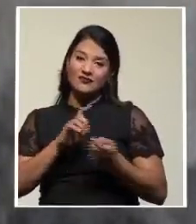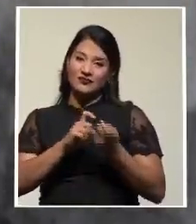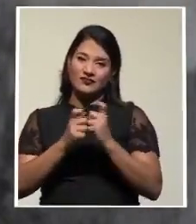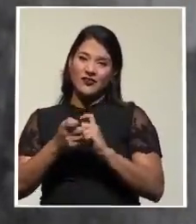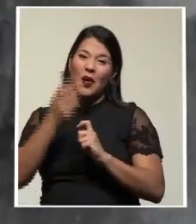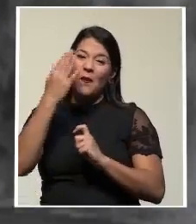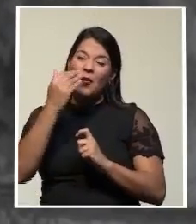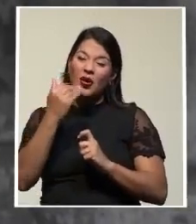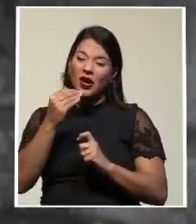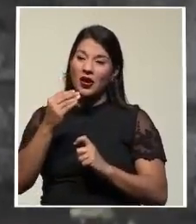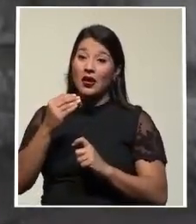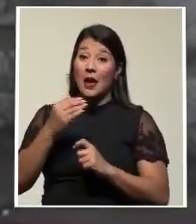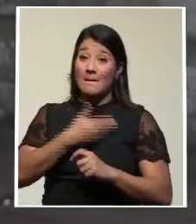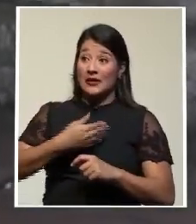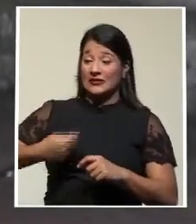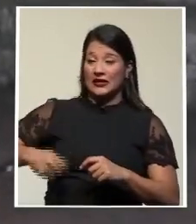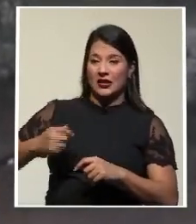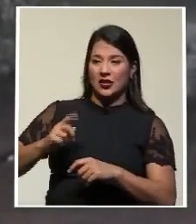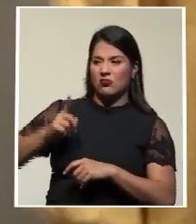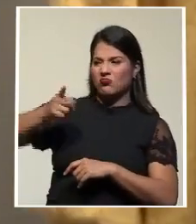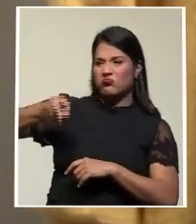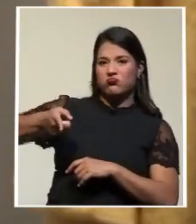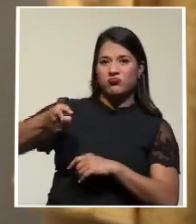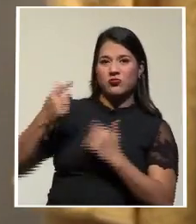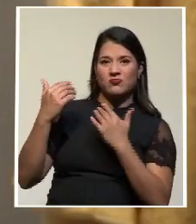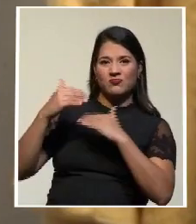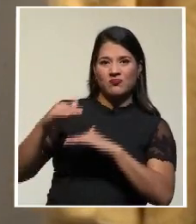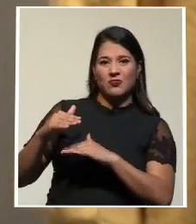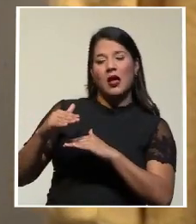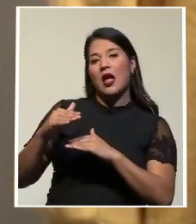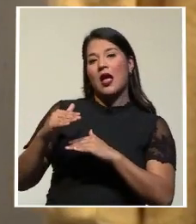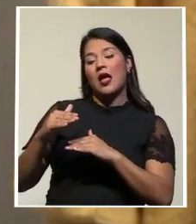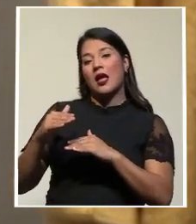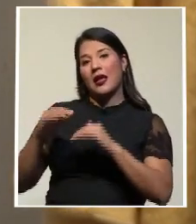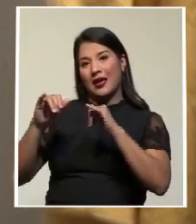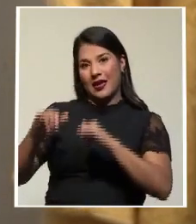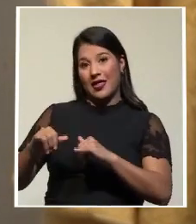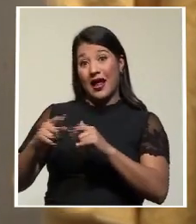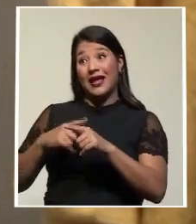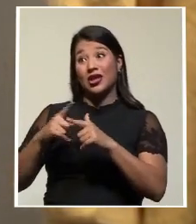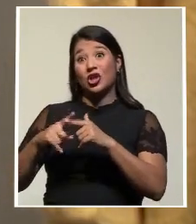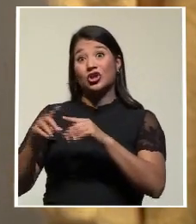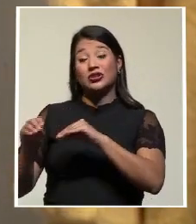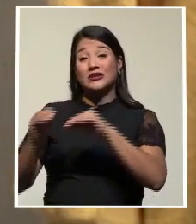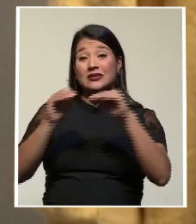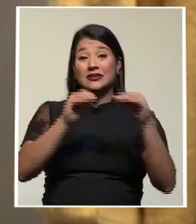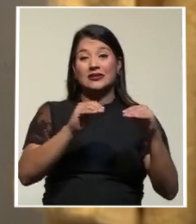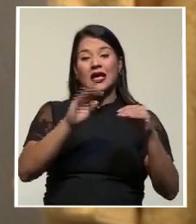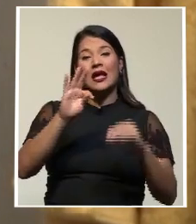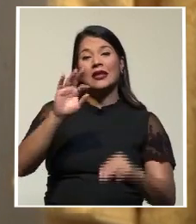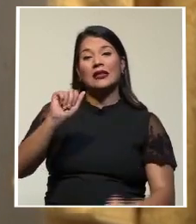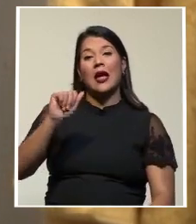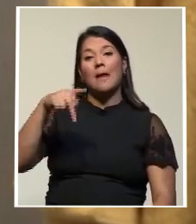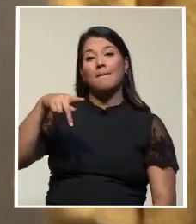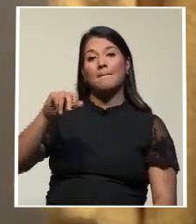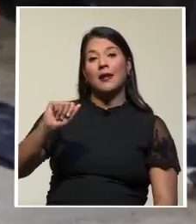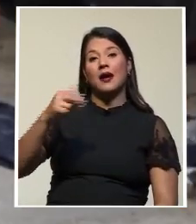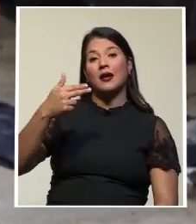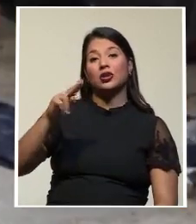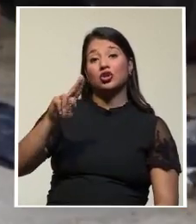Entre él y su esposa, Rosemary, reunieron unos $5,000 para llegar a Tapachula, donde viven con otras 4 familias